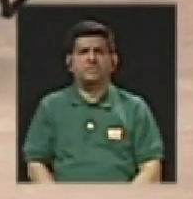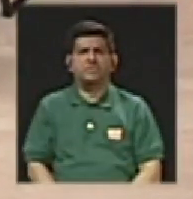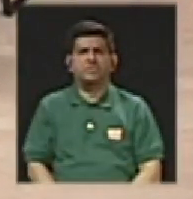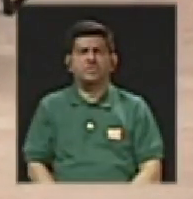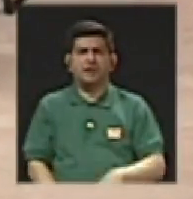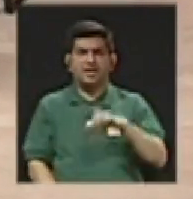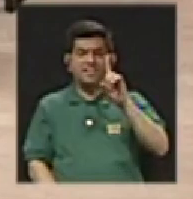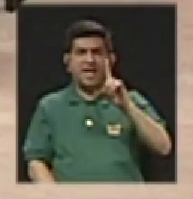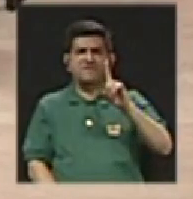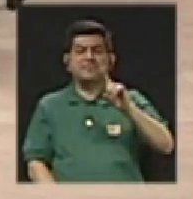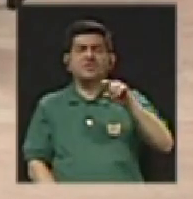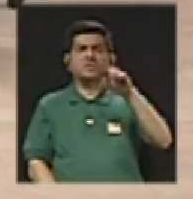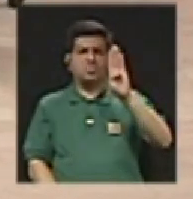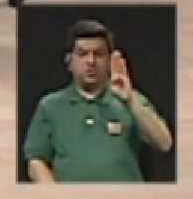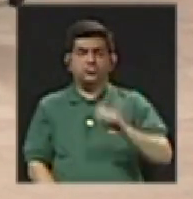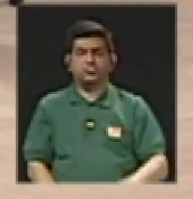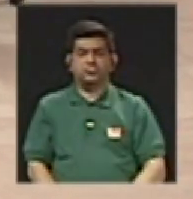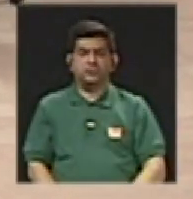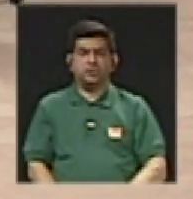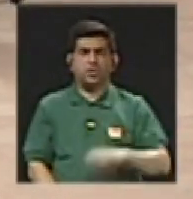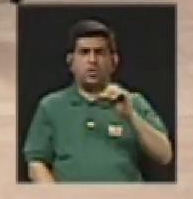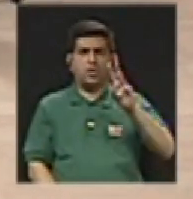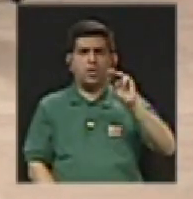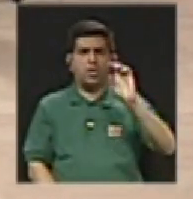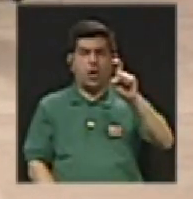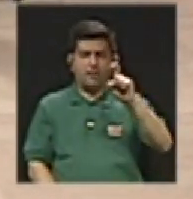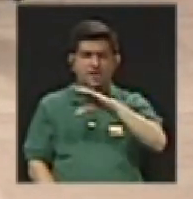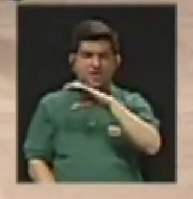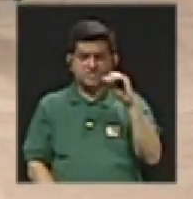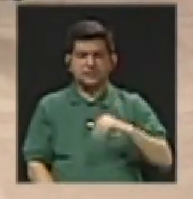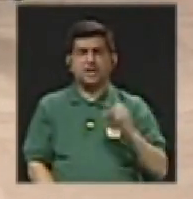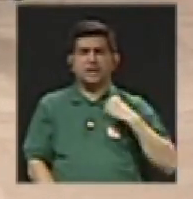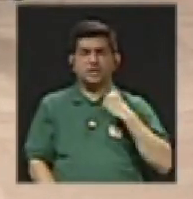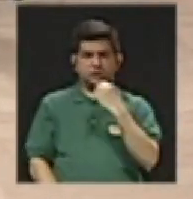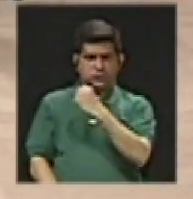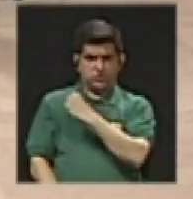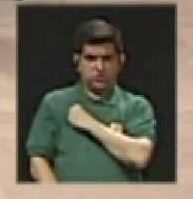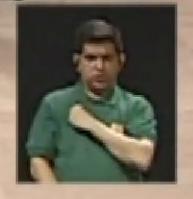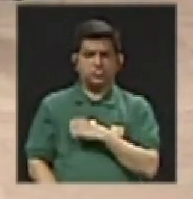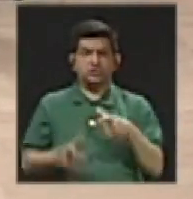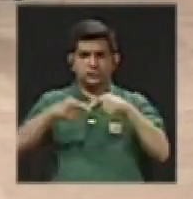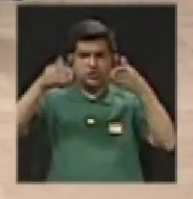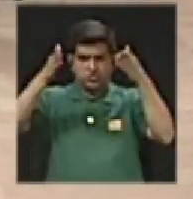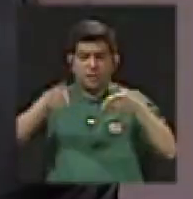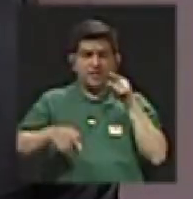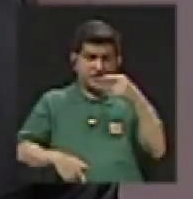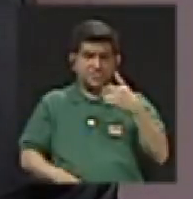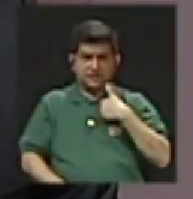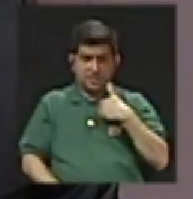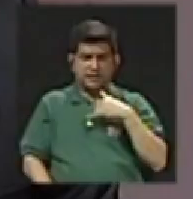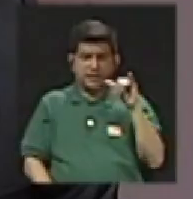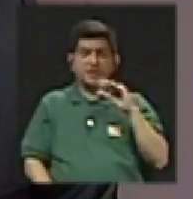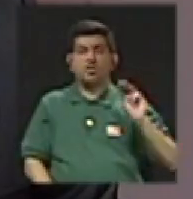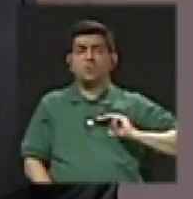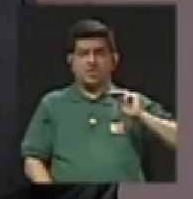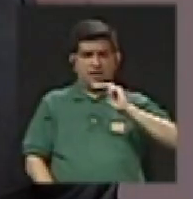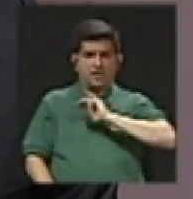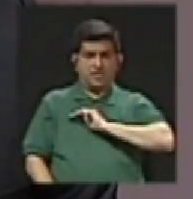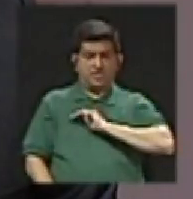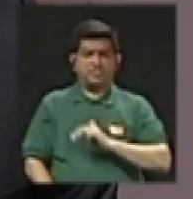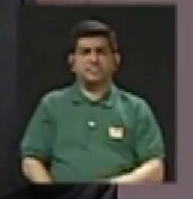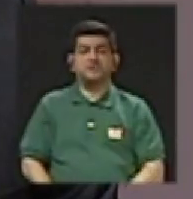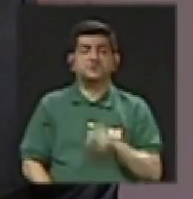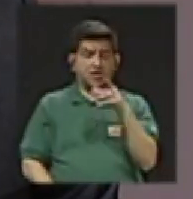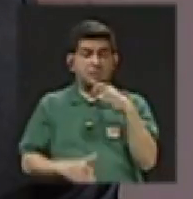don David Bullón del COMEX y los socios japoneses de él y también del ministerio